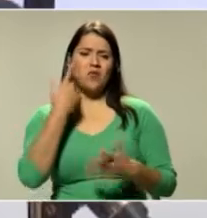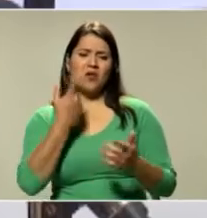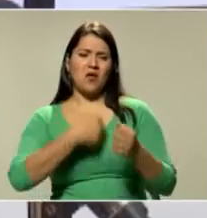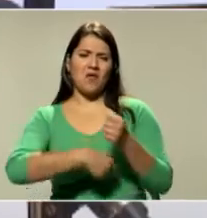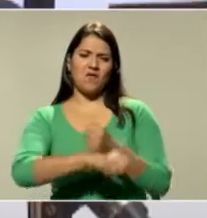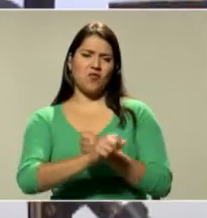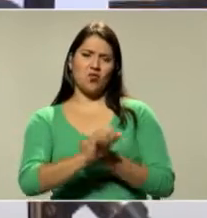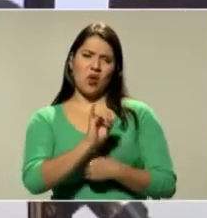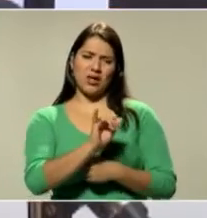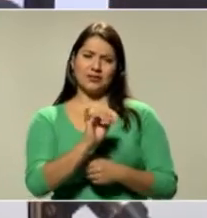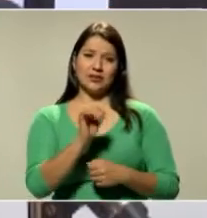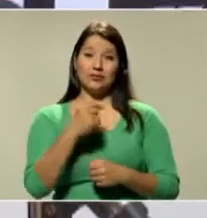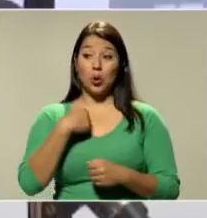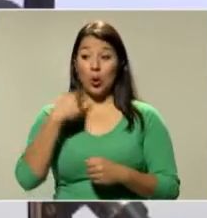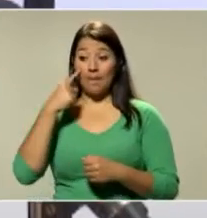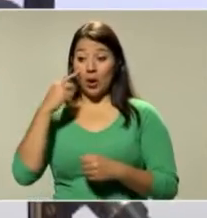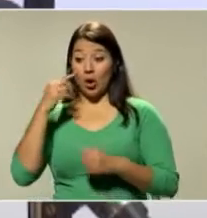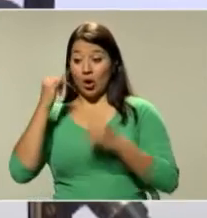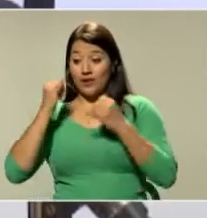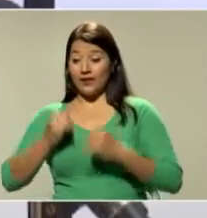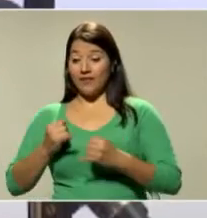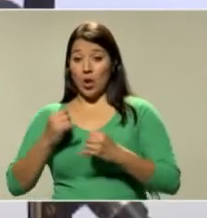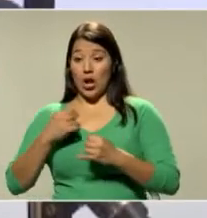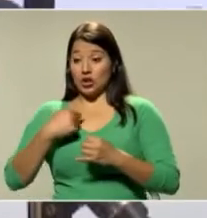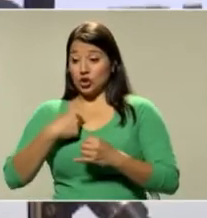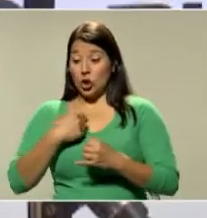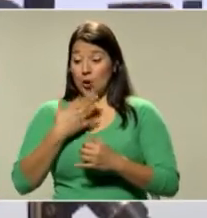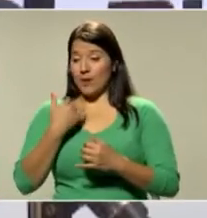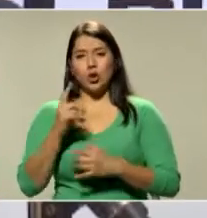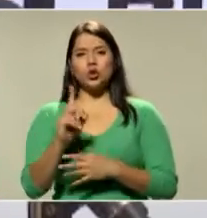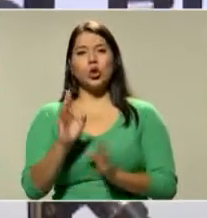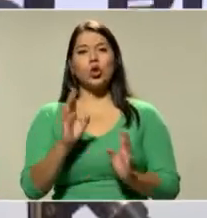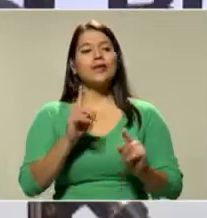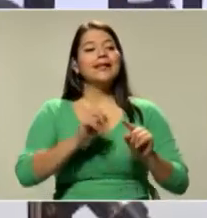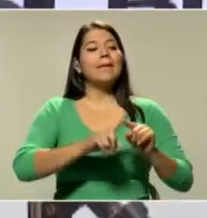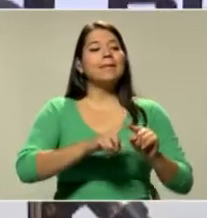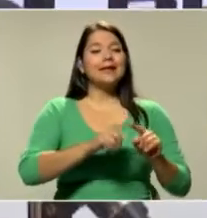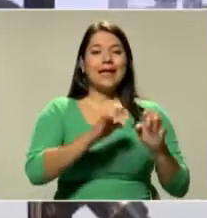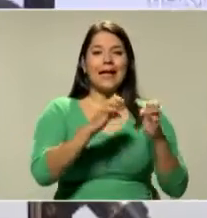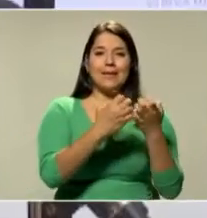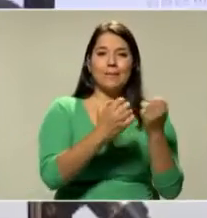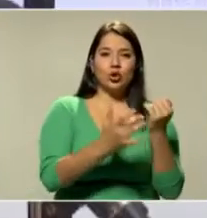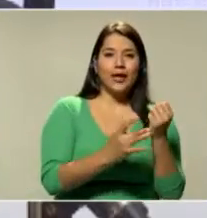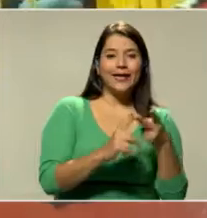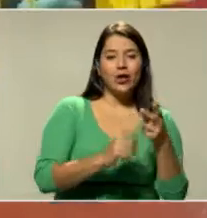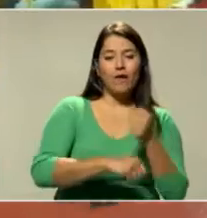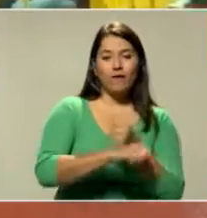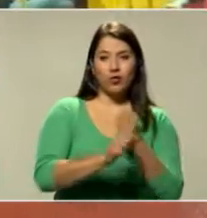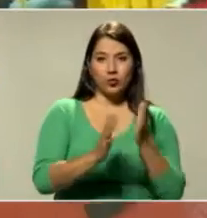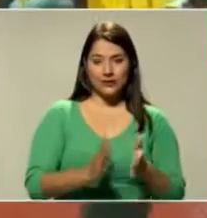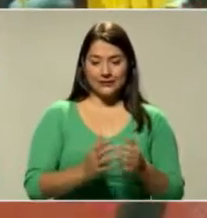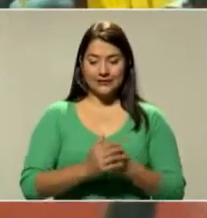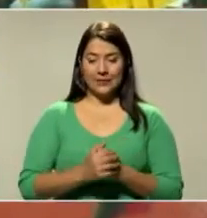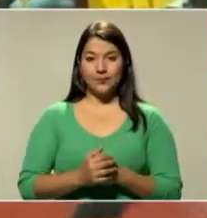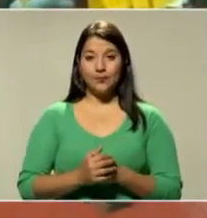yo, individualmente. Dependo mucho de mi cuerpo técnico y de los futbolistas.